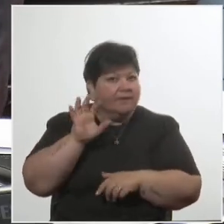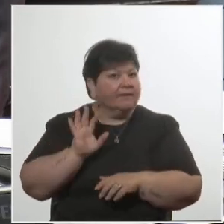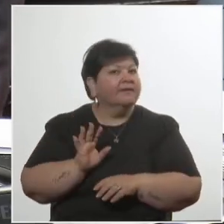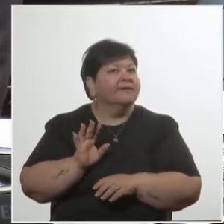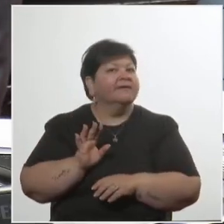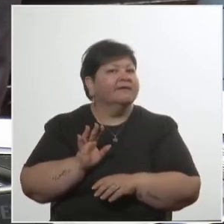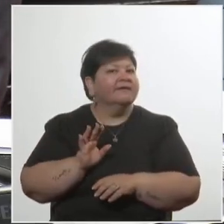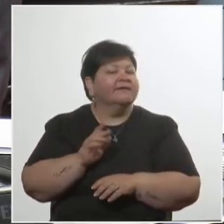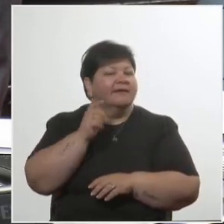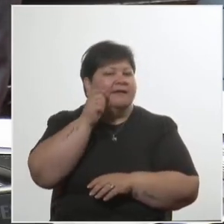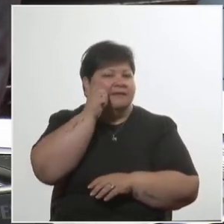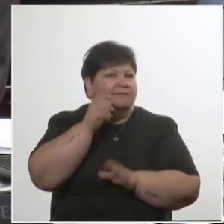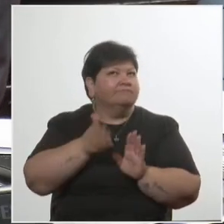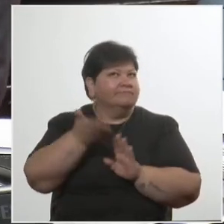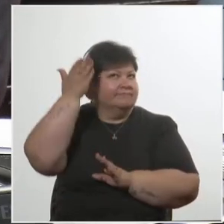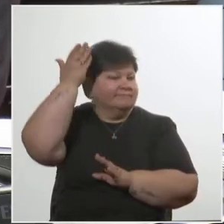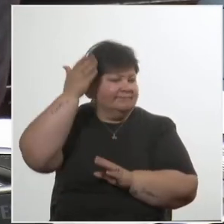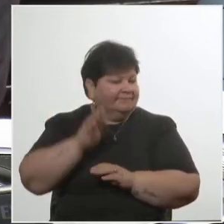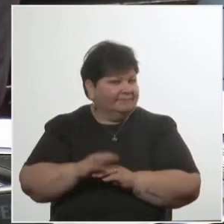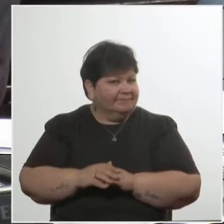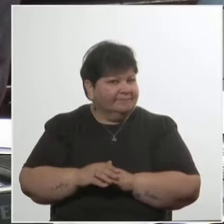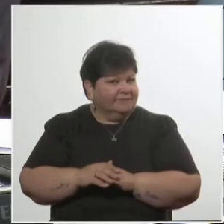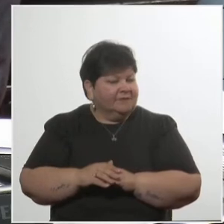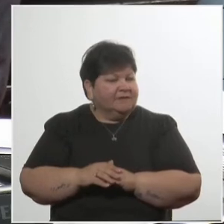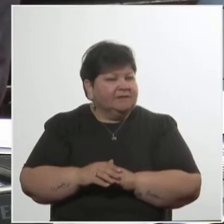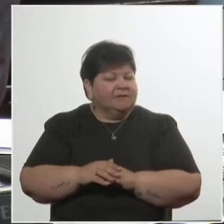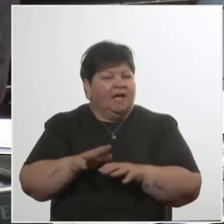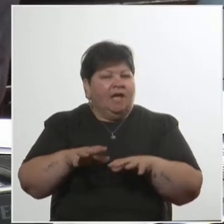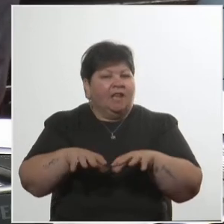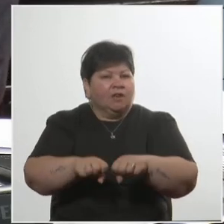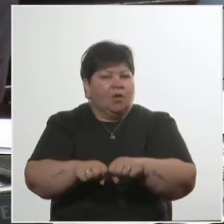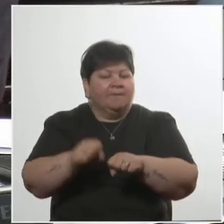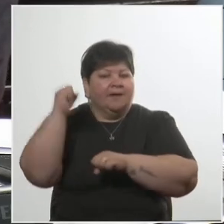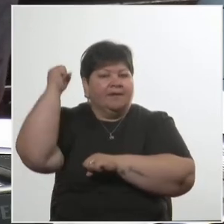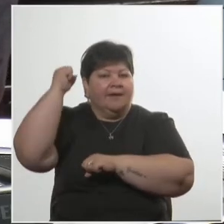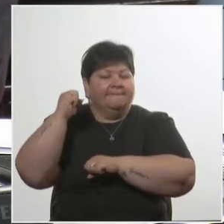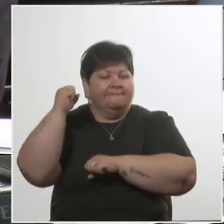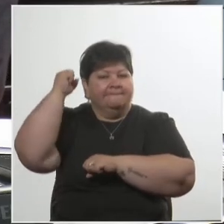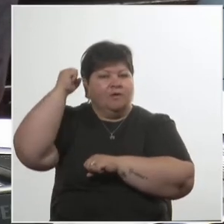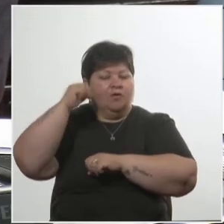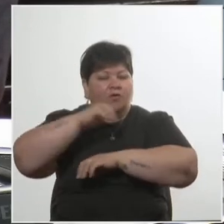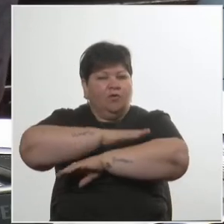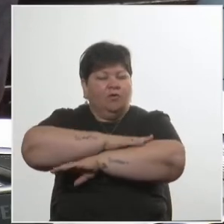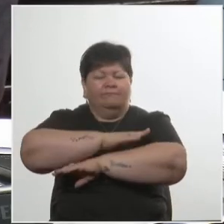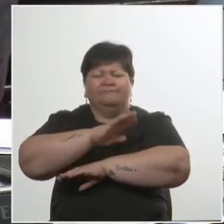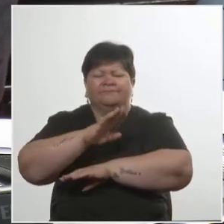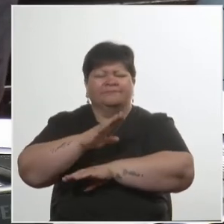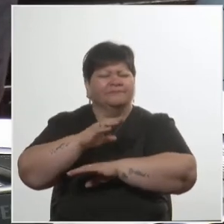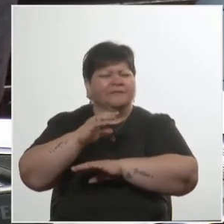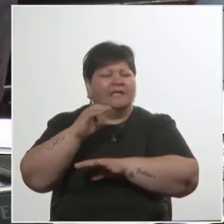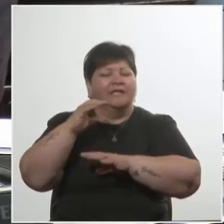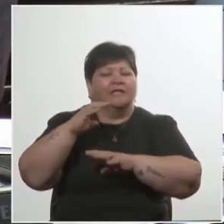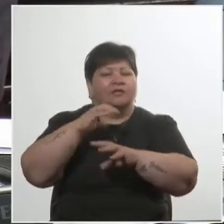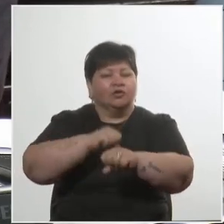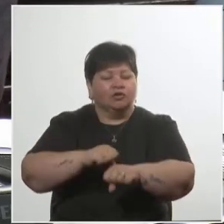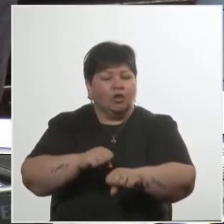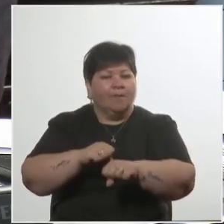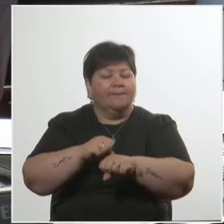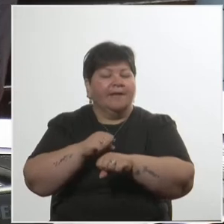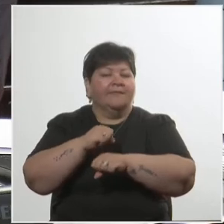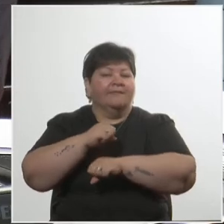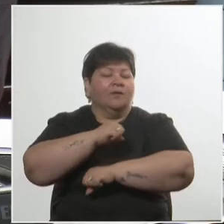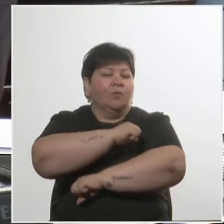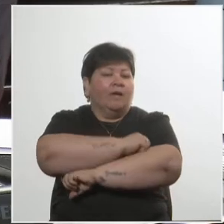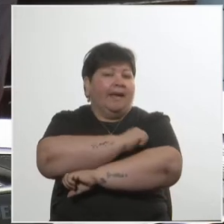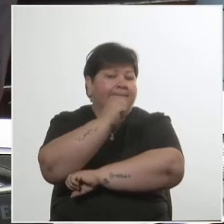de más edad la toma de un camión de Manzanares y el reparto de su carga en los